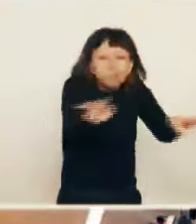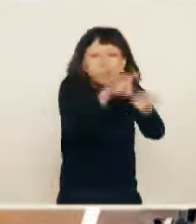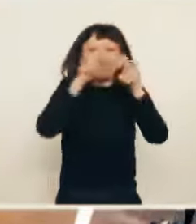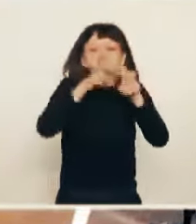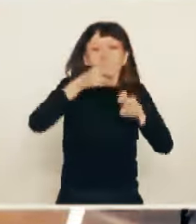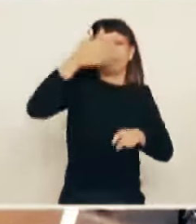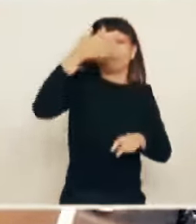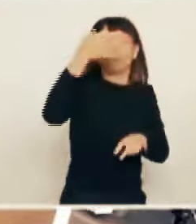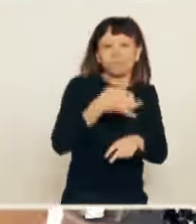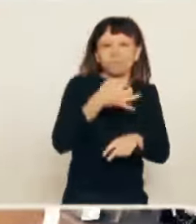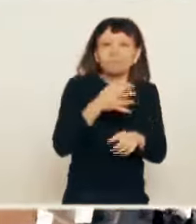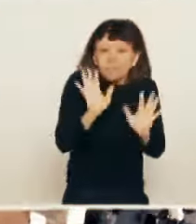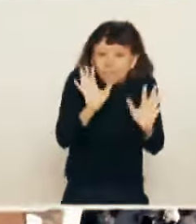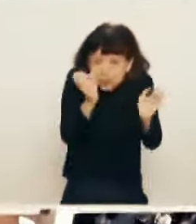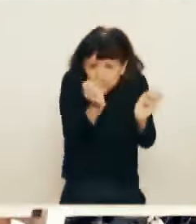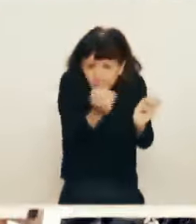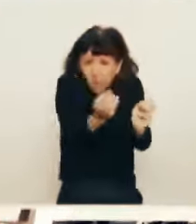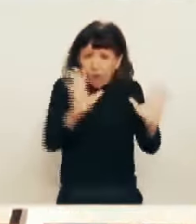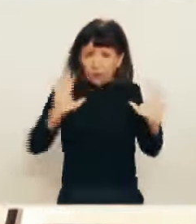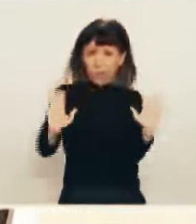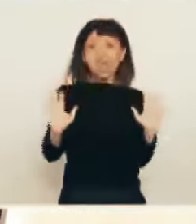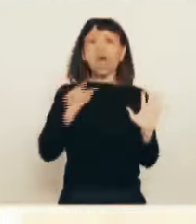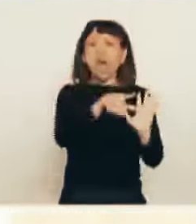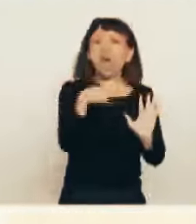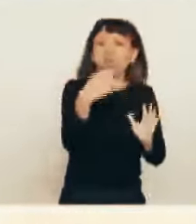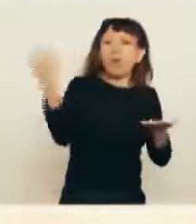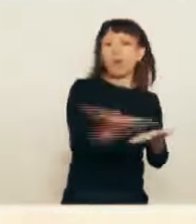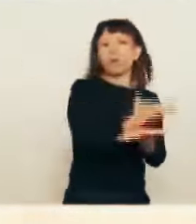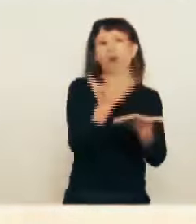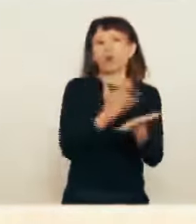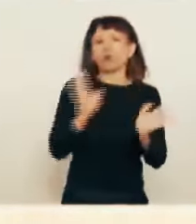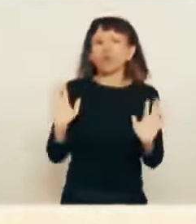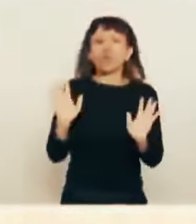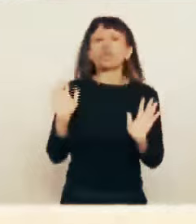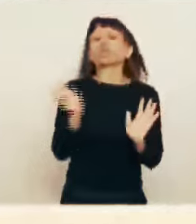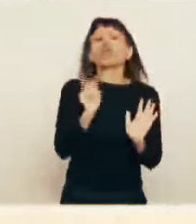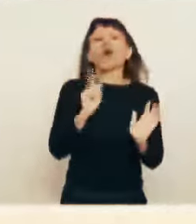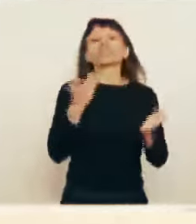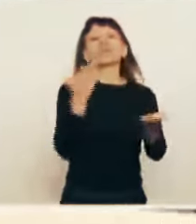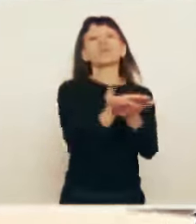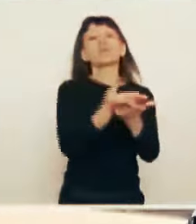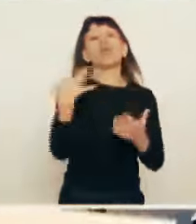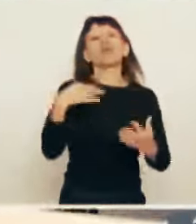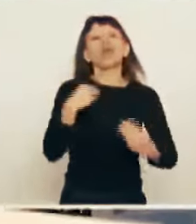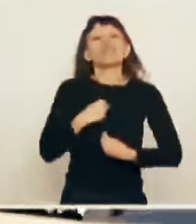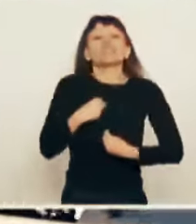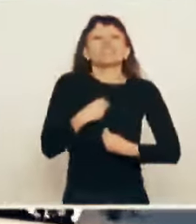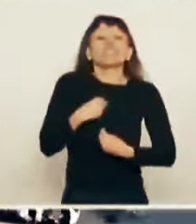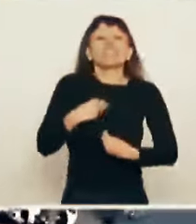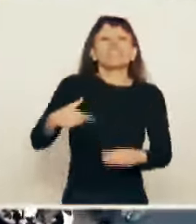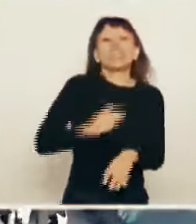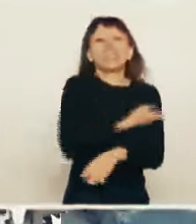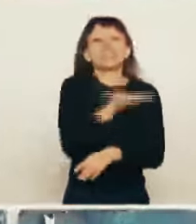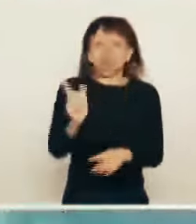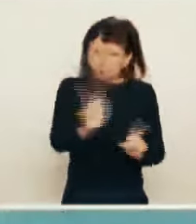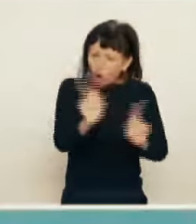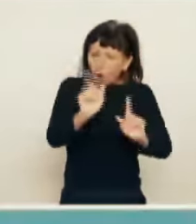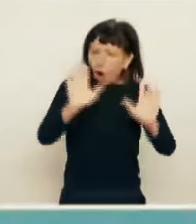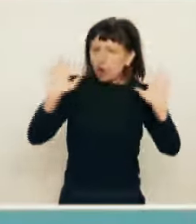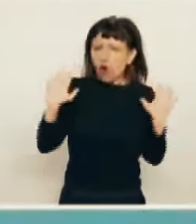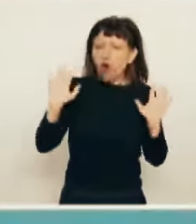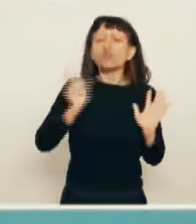bien, porque tiene que seguir produciendo. Nadie puede pedirle sensibilidad social a un empresario. No, y no creo que